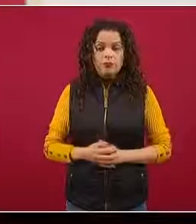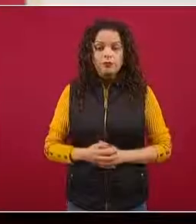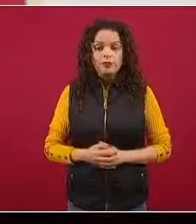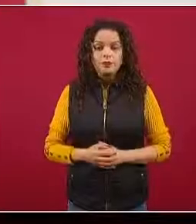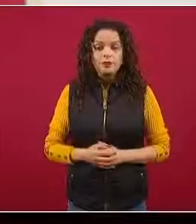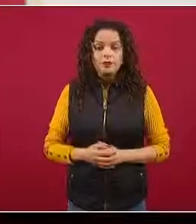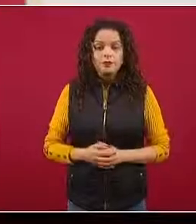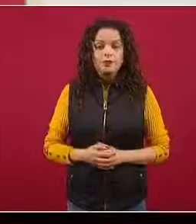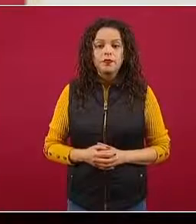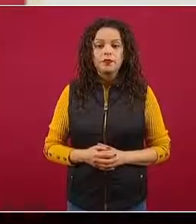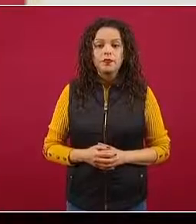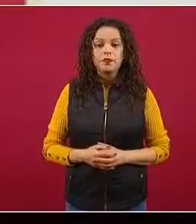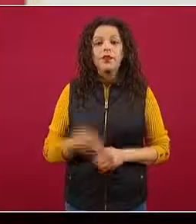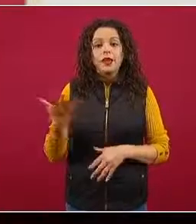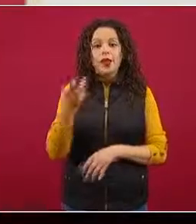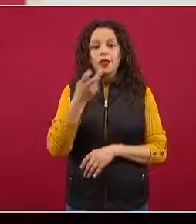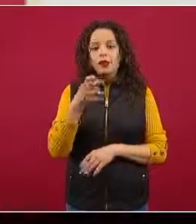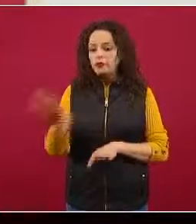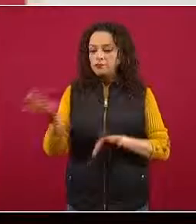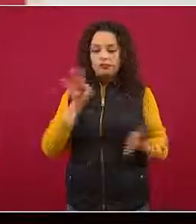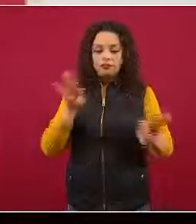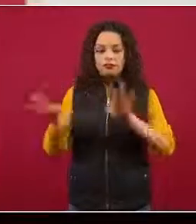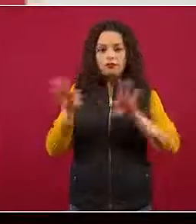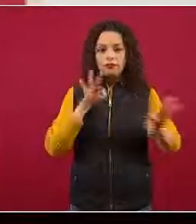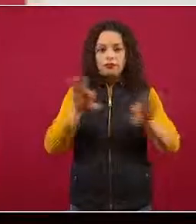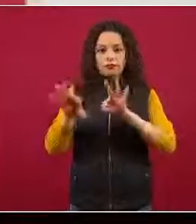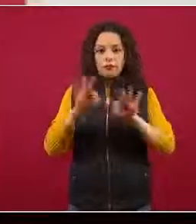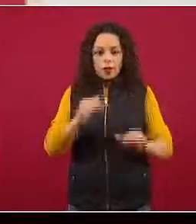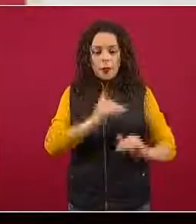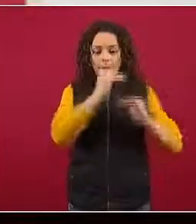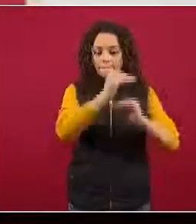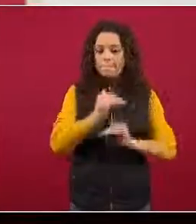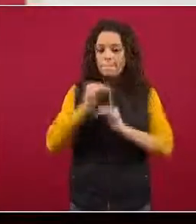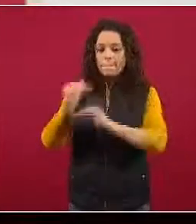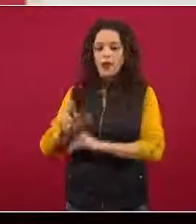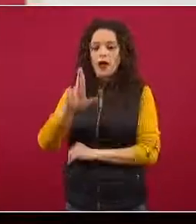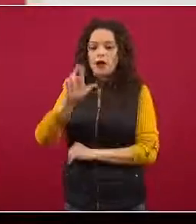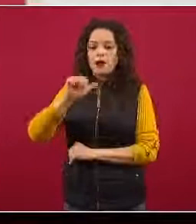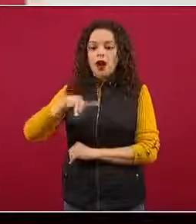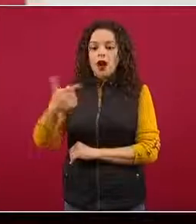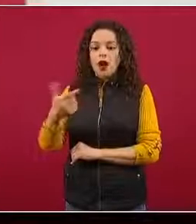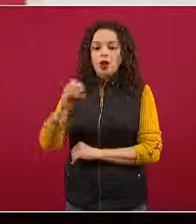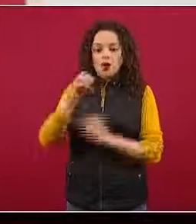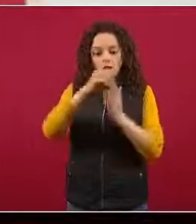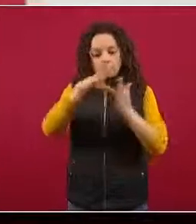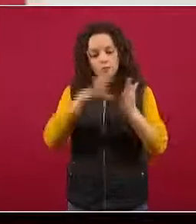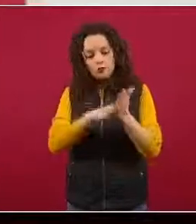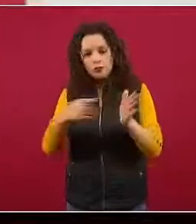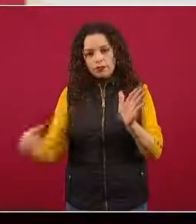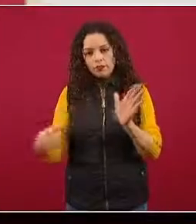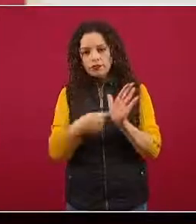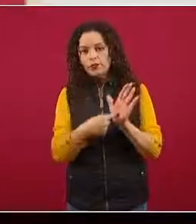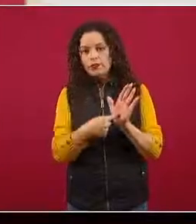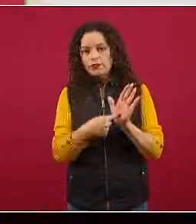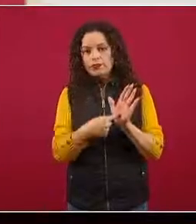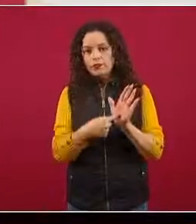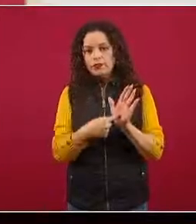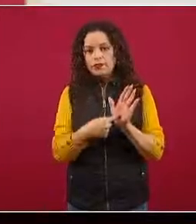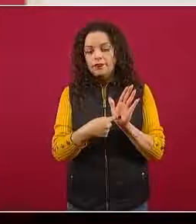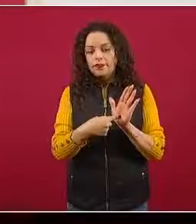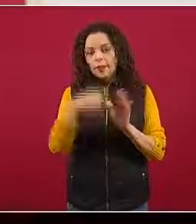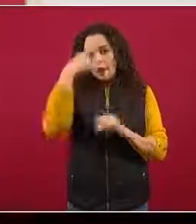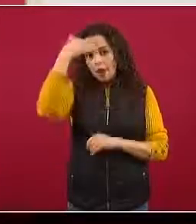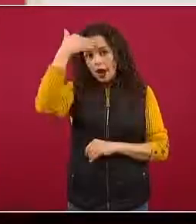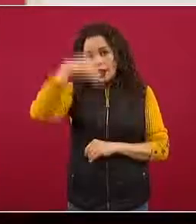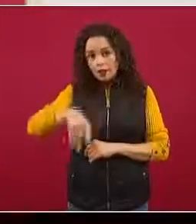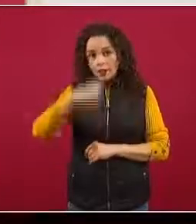se toman estos rangos que están aquí en el lineamiento para saber de cada